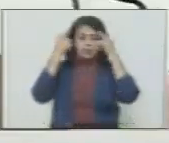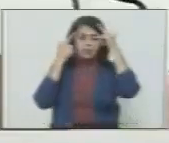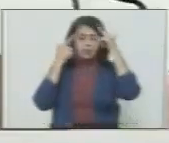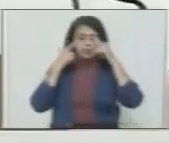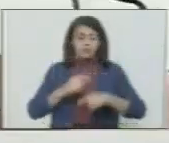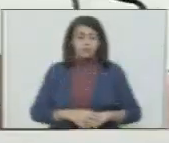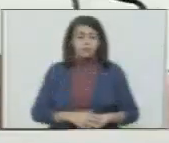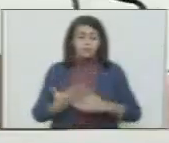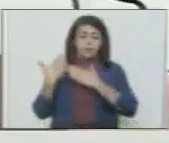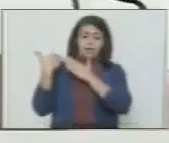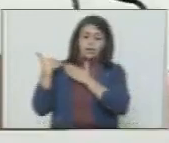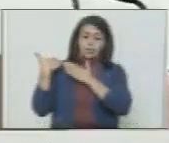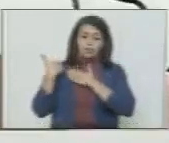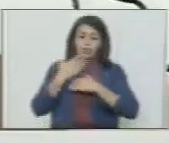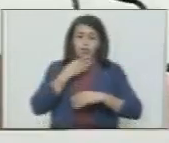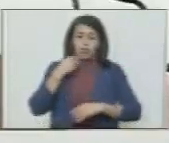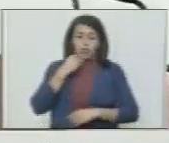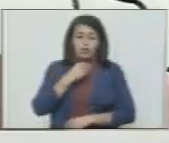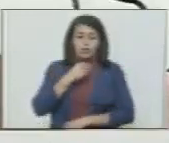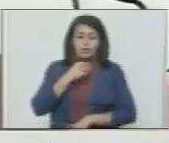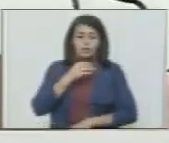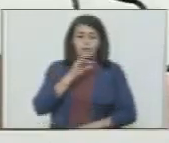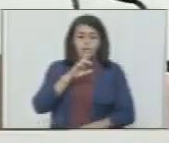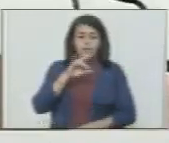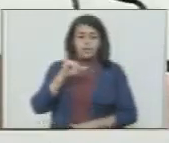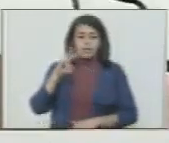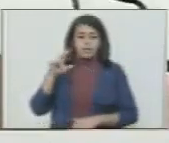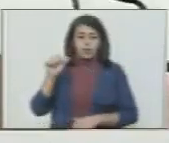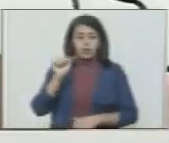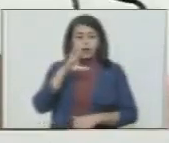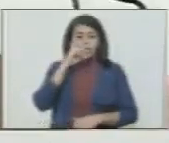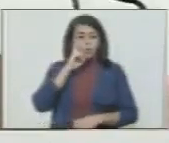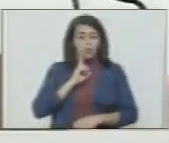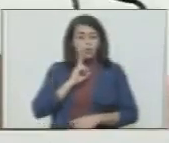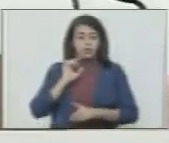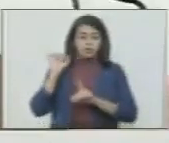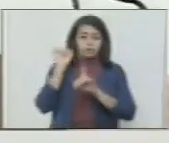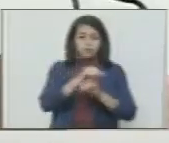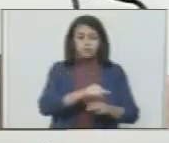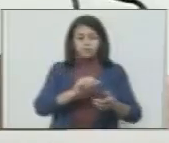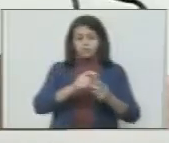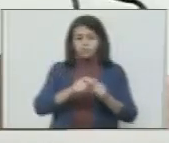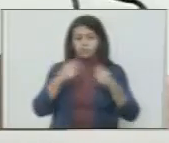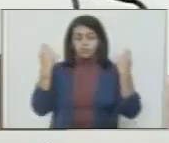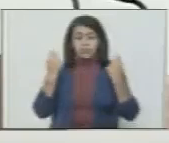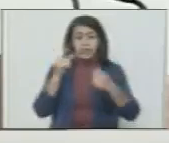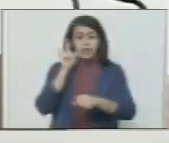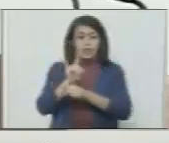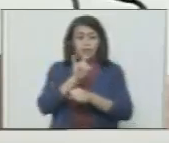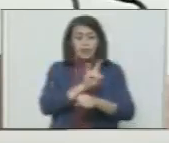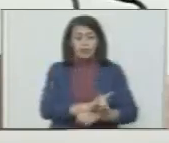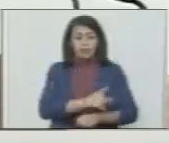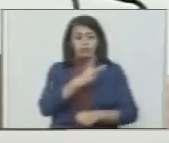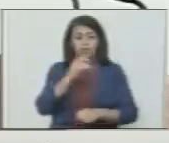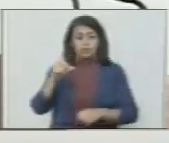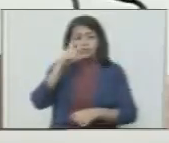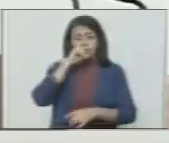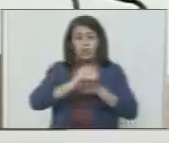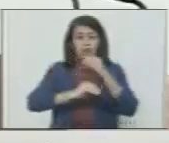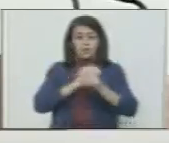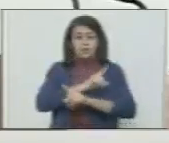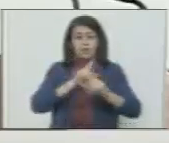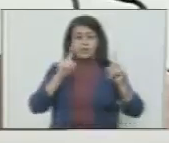Hugo Chávez, los encargados de esta juventud de José Félix Rivas y de Bolívar de romper el maleficio de la traición en esta era